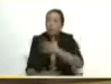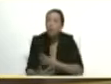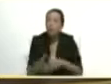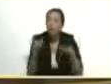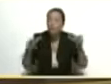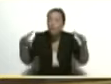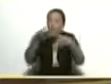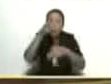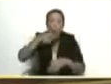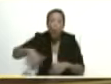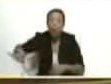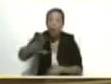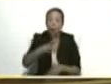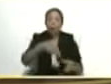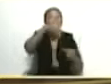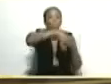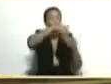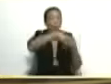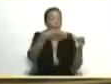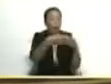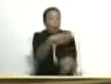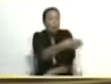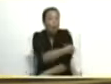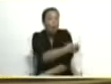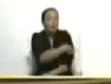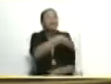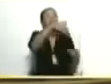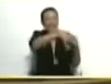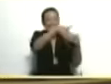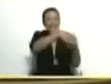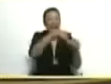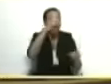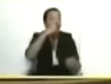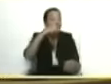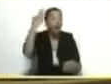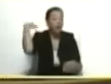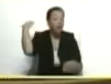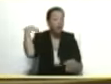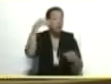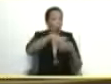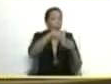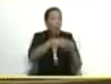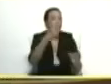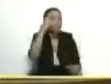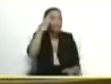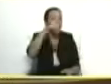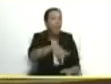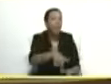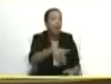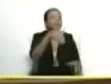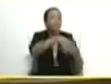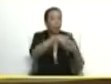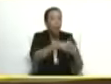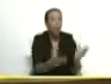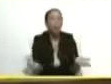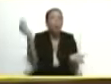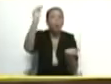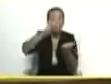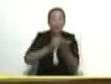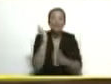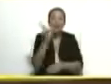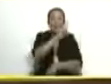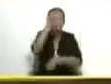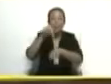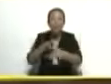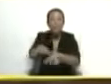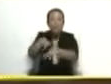parte del pueblo haber votado por la derecha en aquel fatídico día en que la derecha ganó la